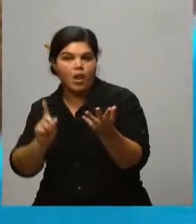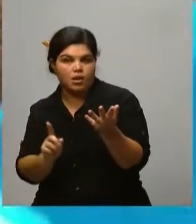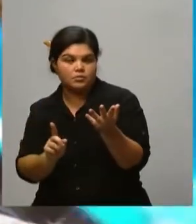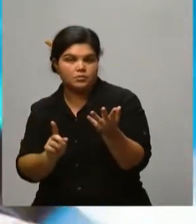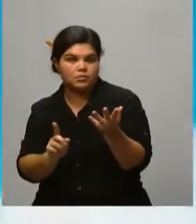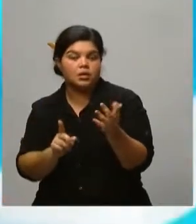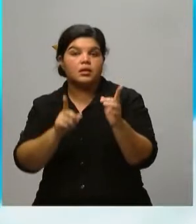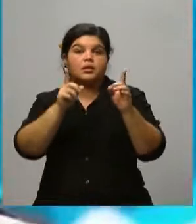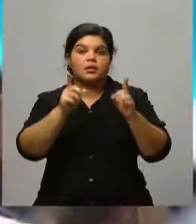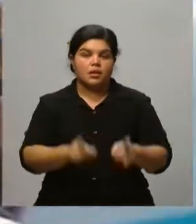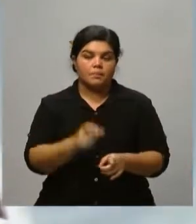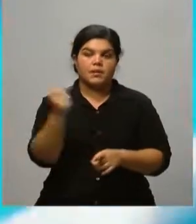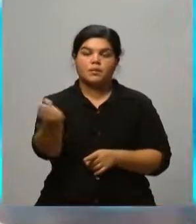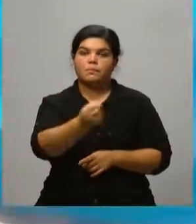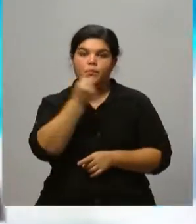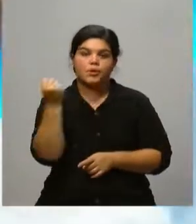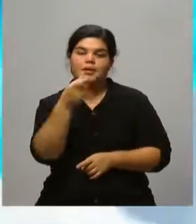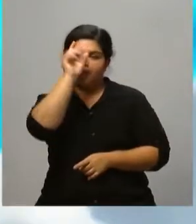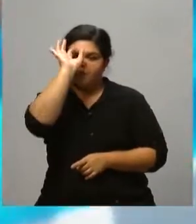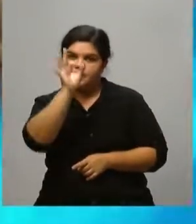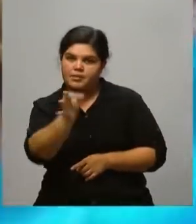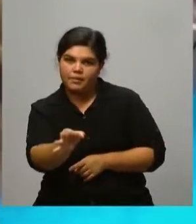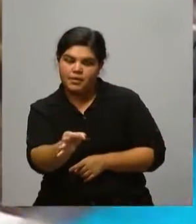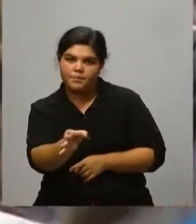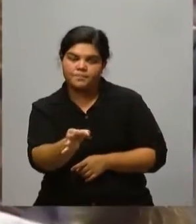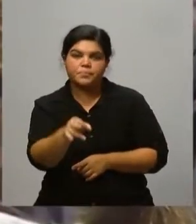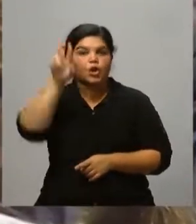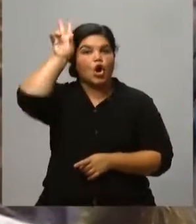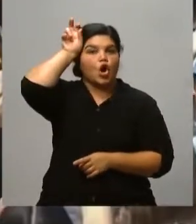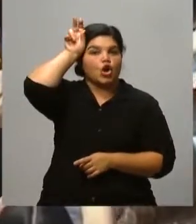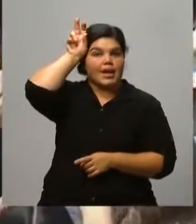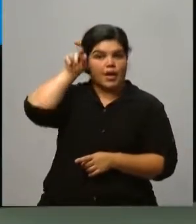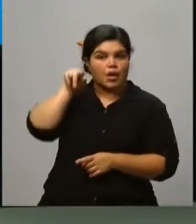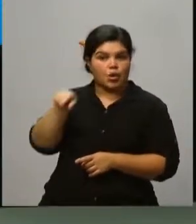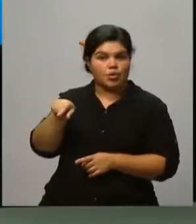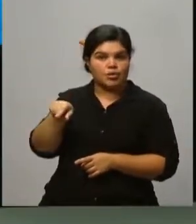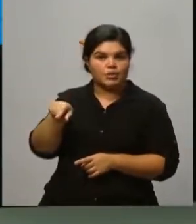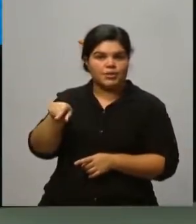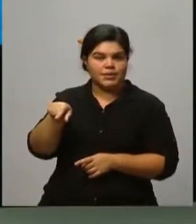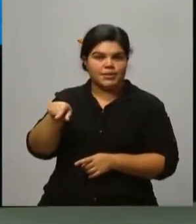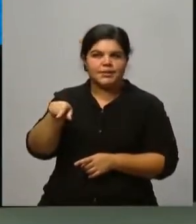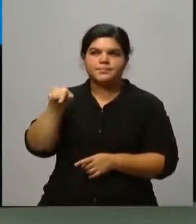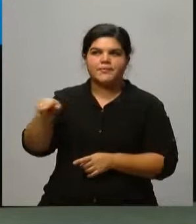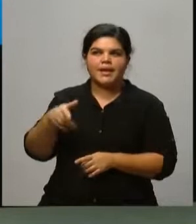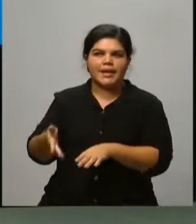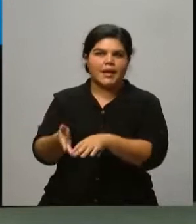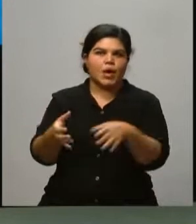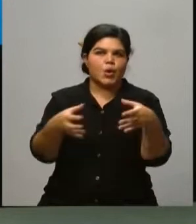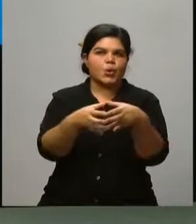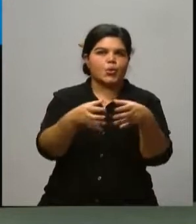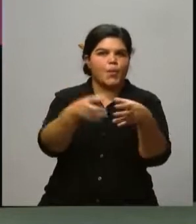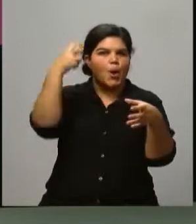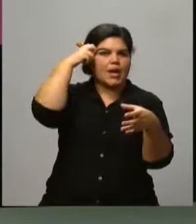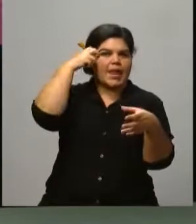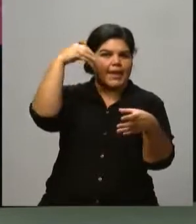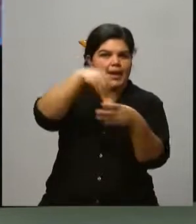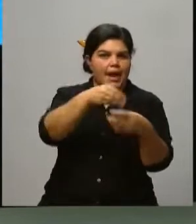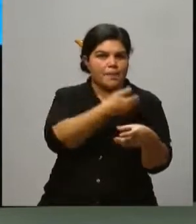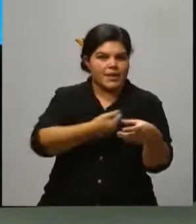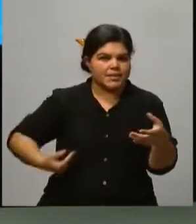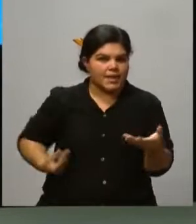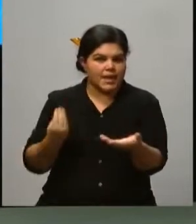también le gusta mantener contacto con diferentes sectores empresariales y bueno, de intereses